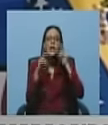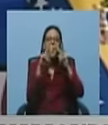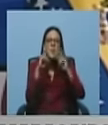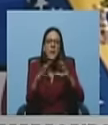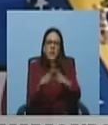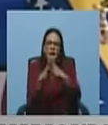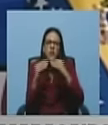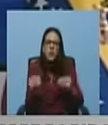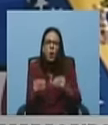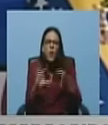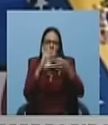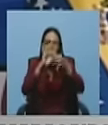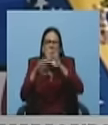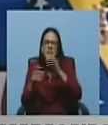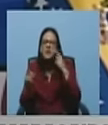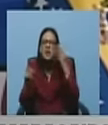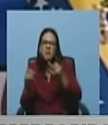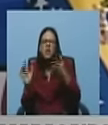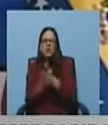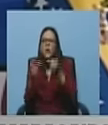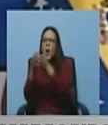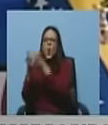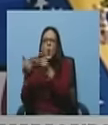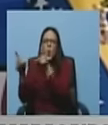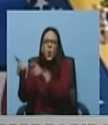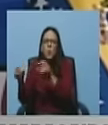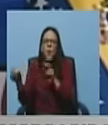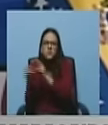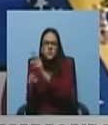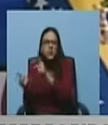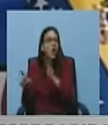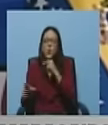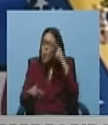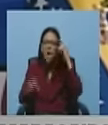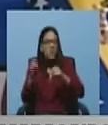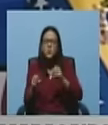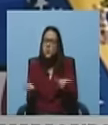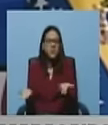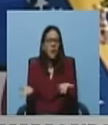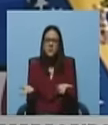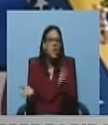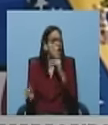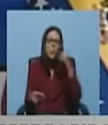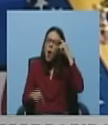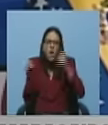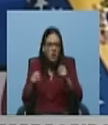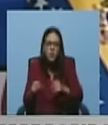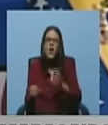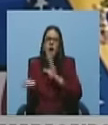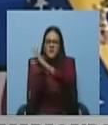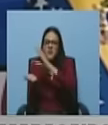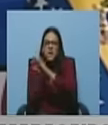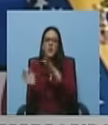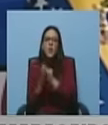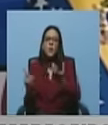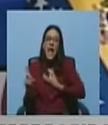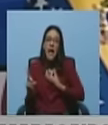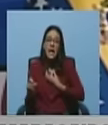Los vínculos con los mal llamados comanditos, no hay ninguna duda. Ninguna duda del financiamiento de la